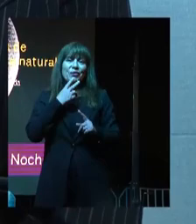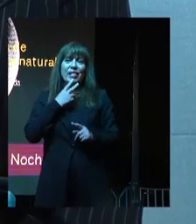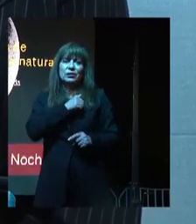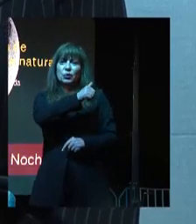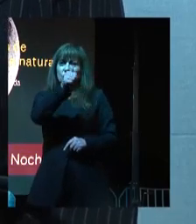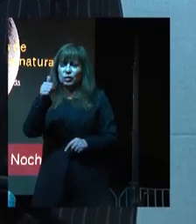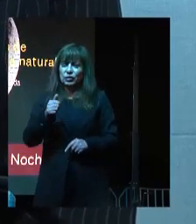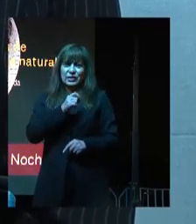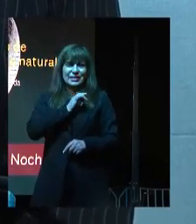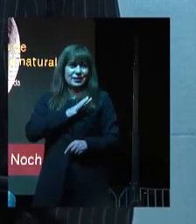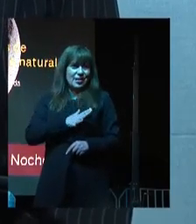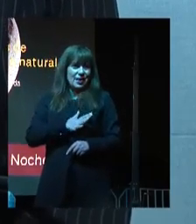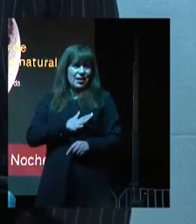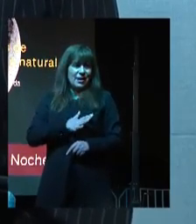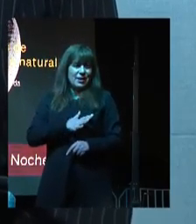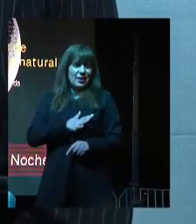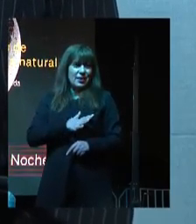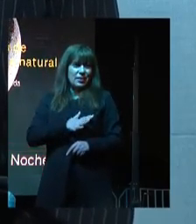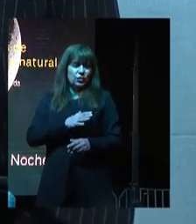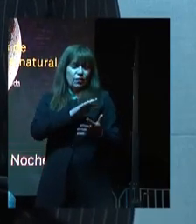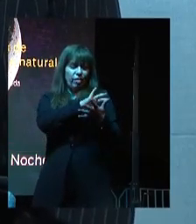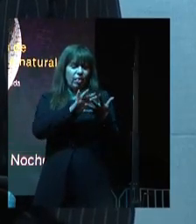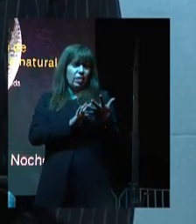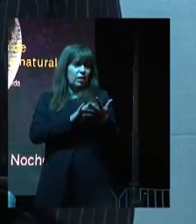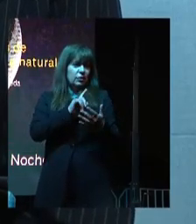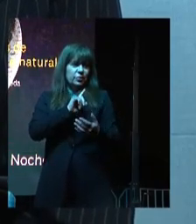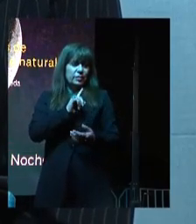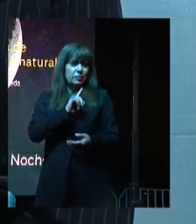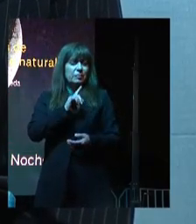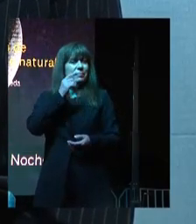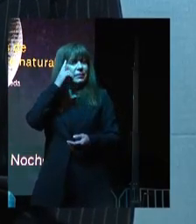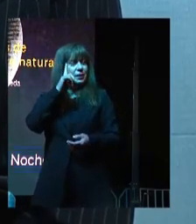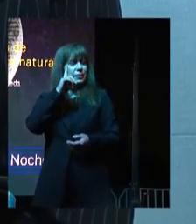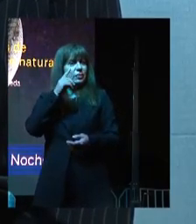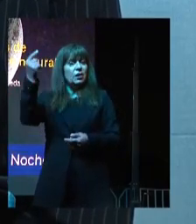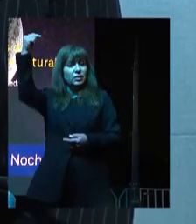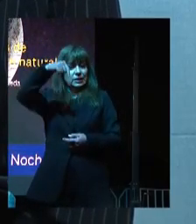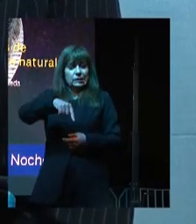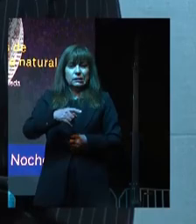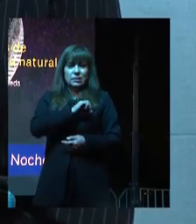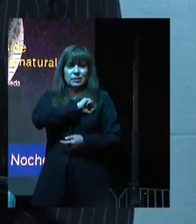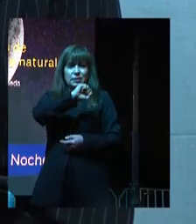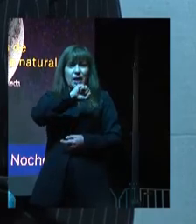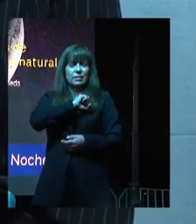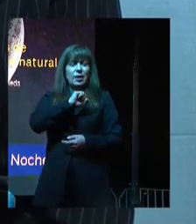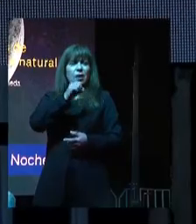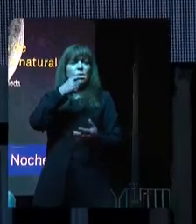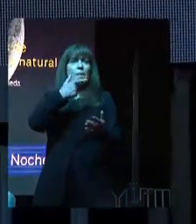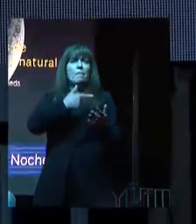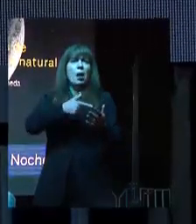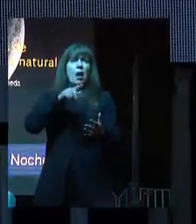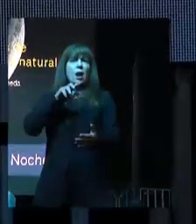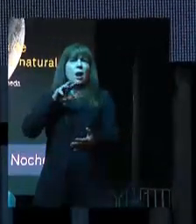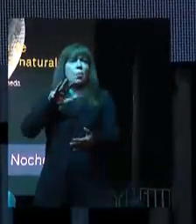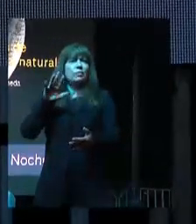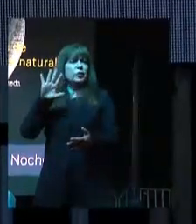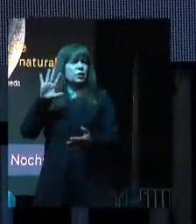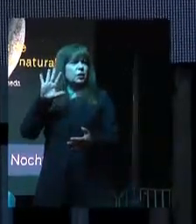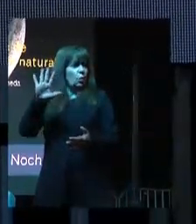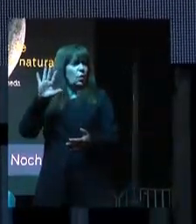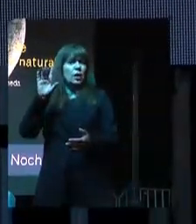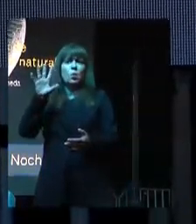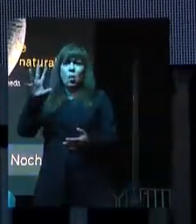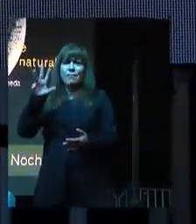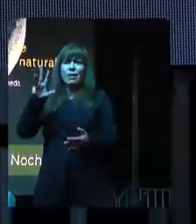Chile, yo no saqué las cuentas, pero te digo, yo cuando llegué a Santiago en el año 59, yo vivía en una casa